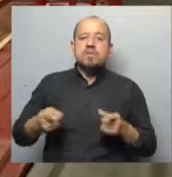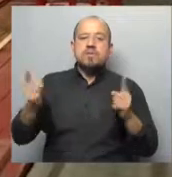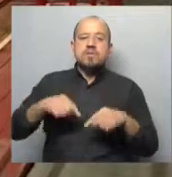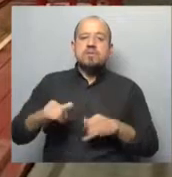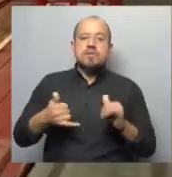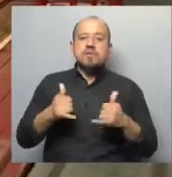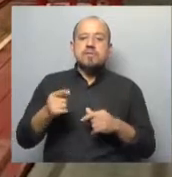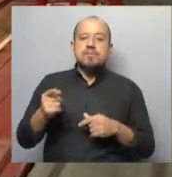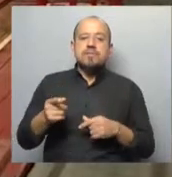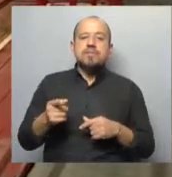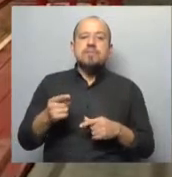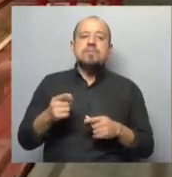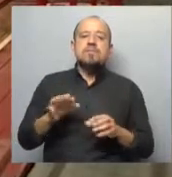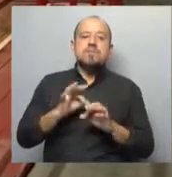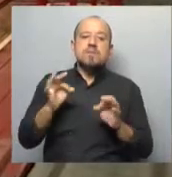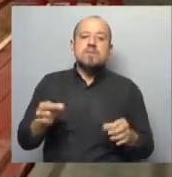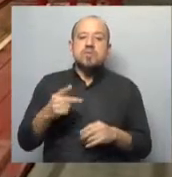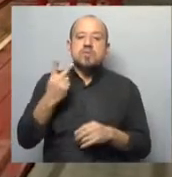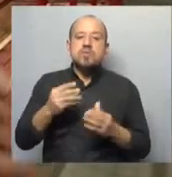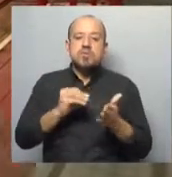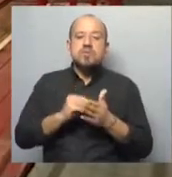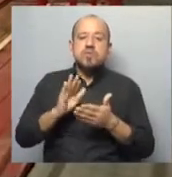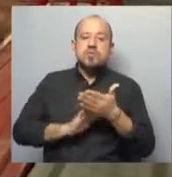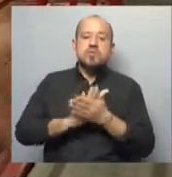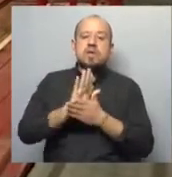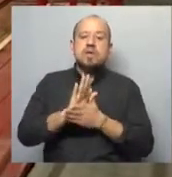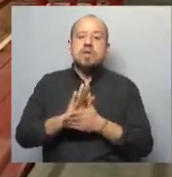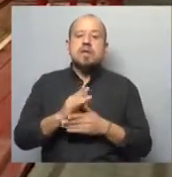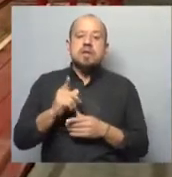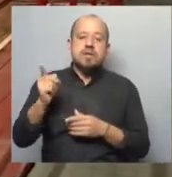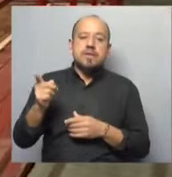club escapados, increíble. O si no, jugaban dos veces, jugaban de mañana con el club y